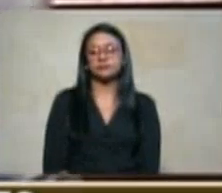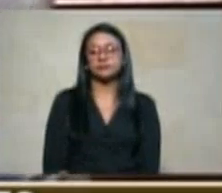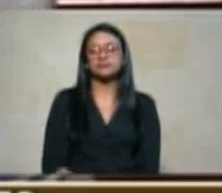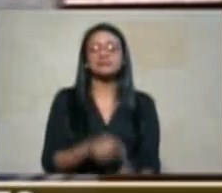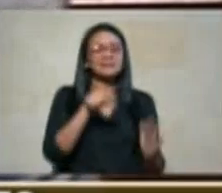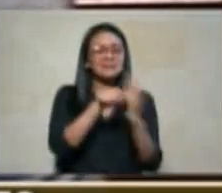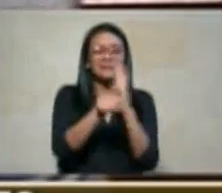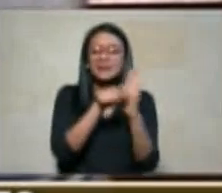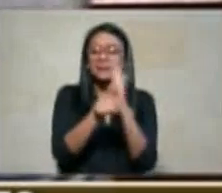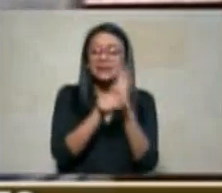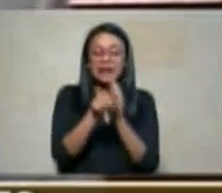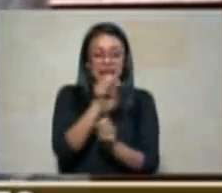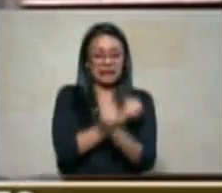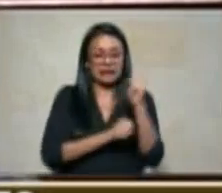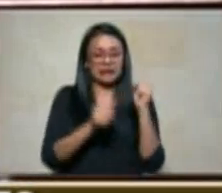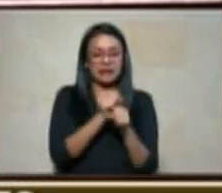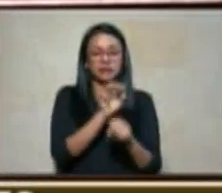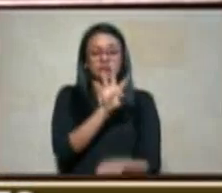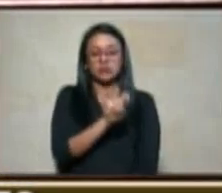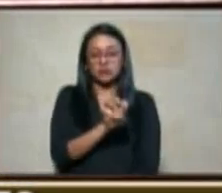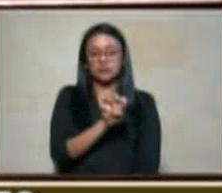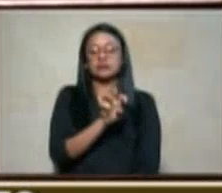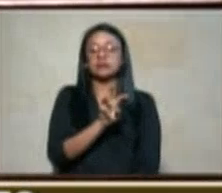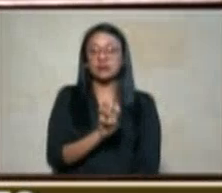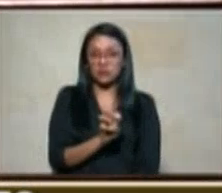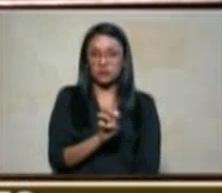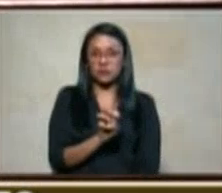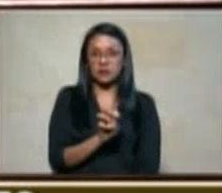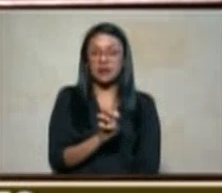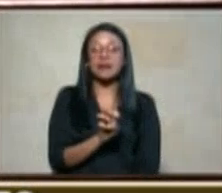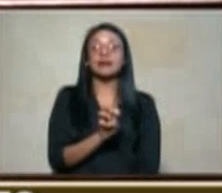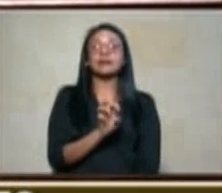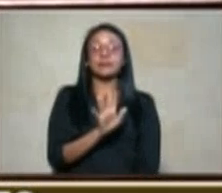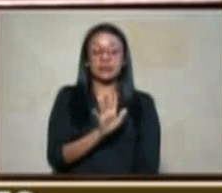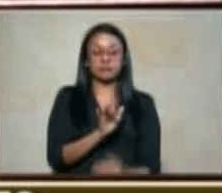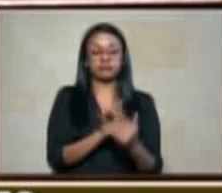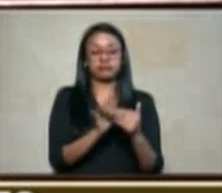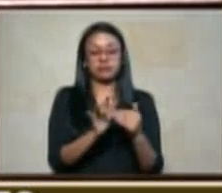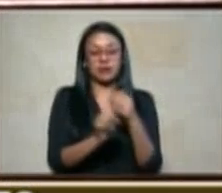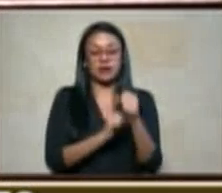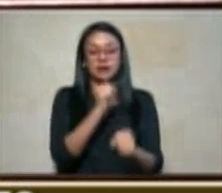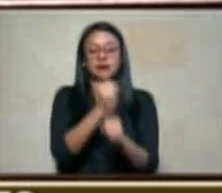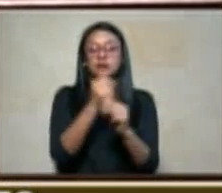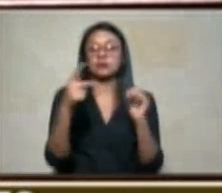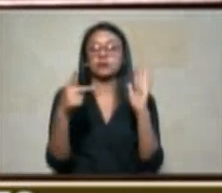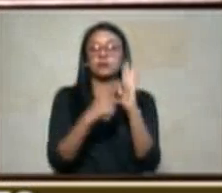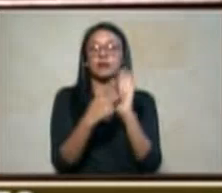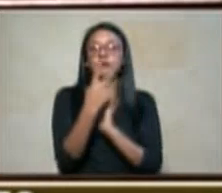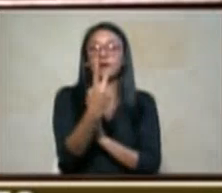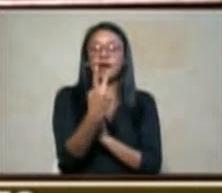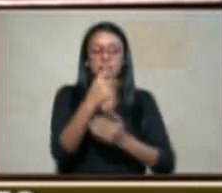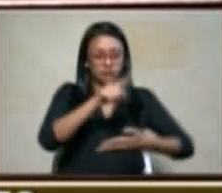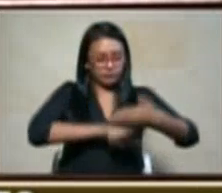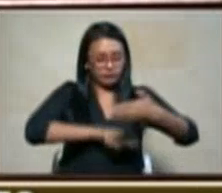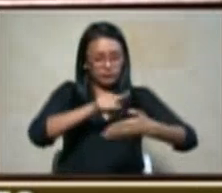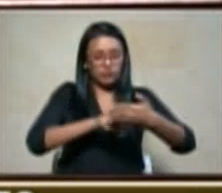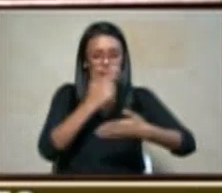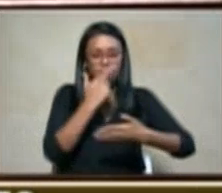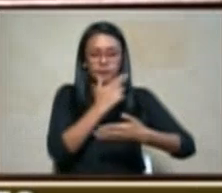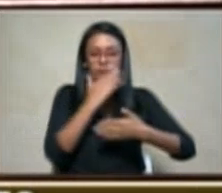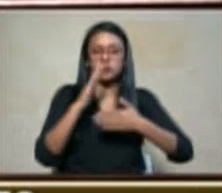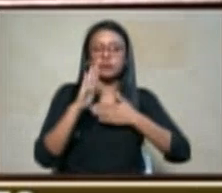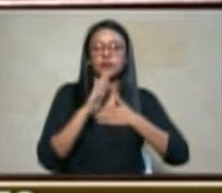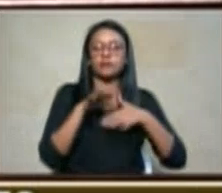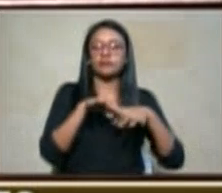Los masacraron en el año 98, pero en el año 2002 aparecen firmando una promesa de